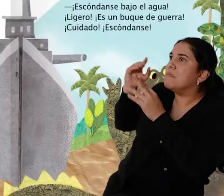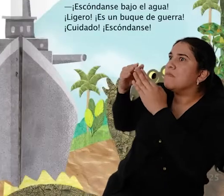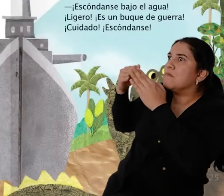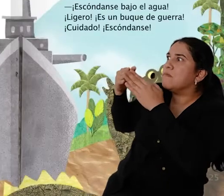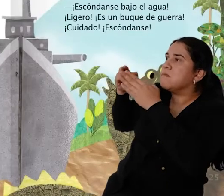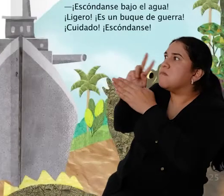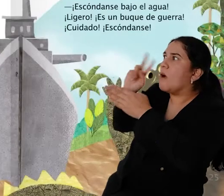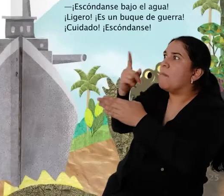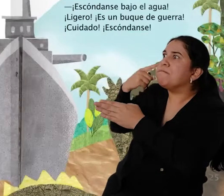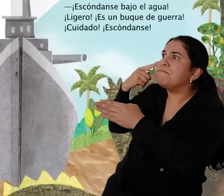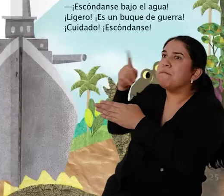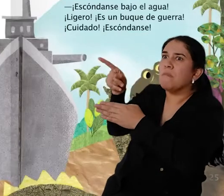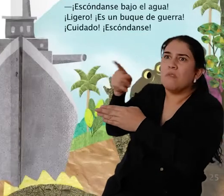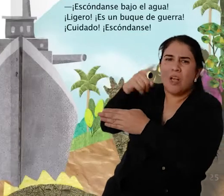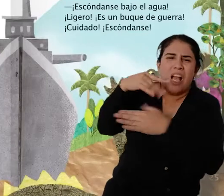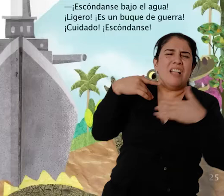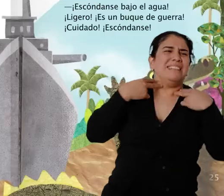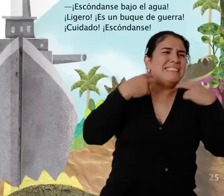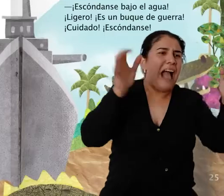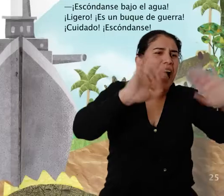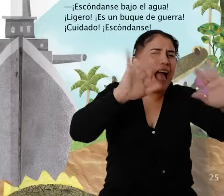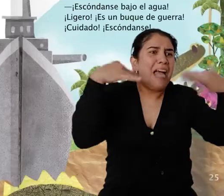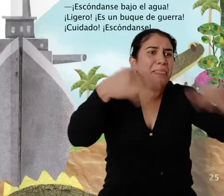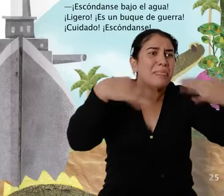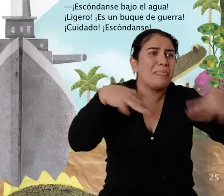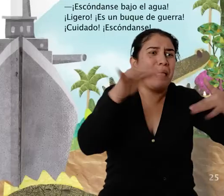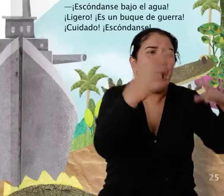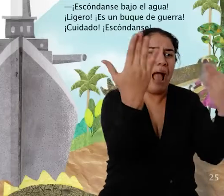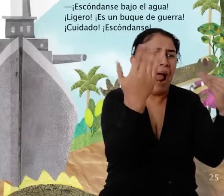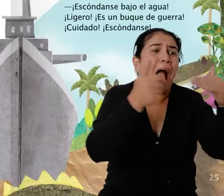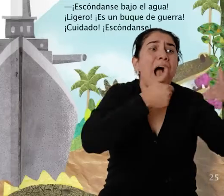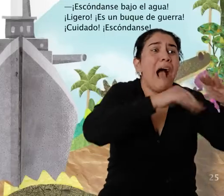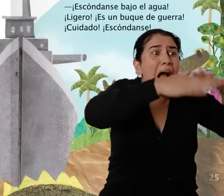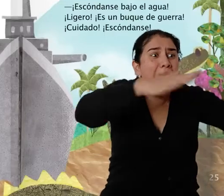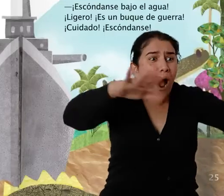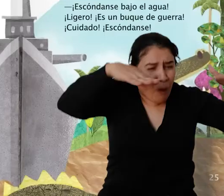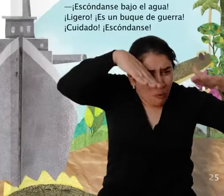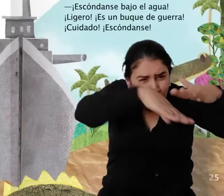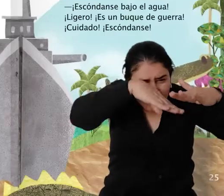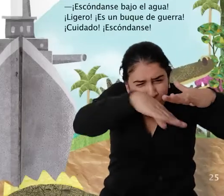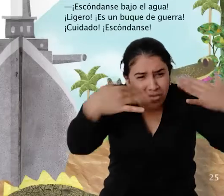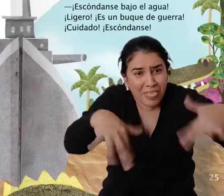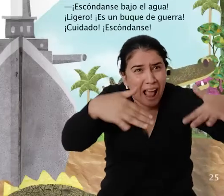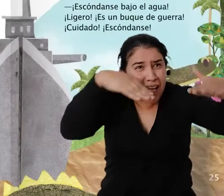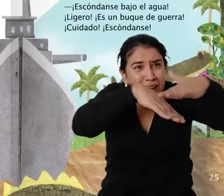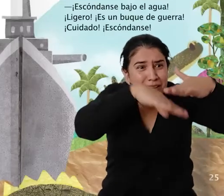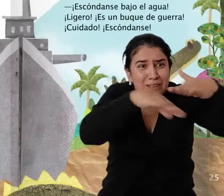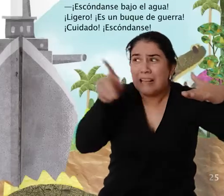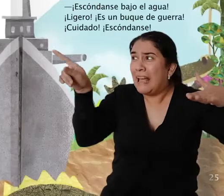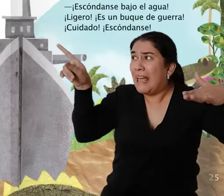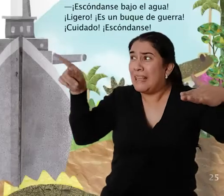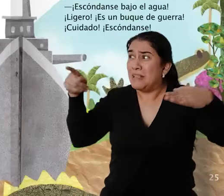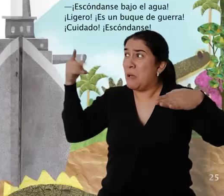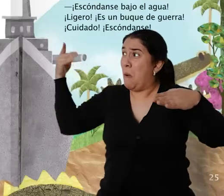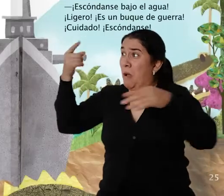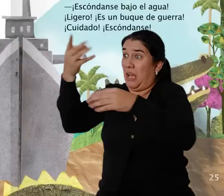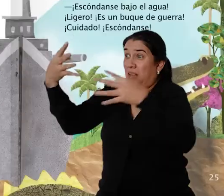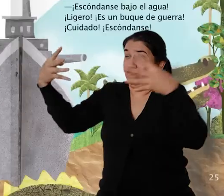yacarés: ¡Escóndanse bajo el agua! ¡Ligero! ¡Es un buque de guerra!